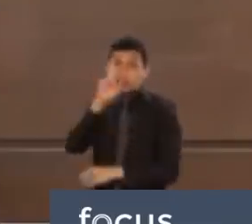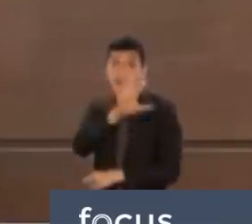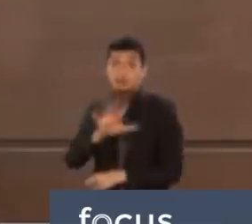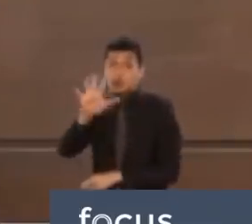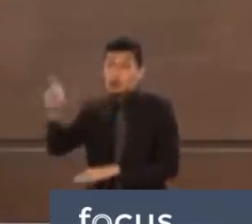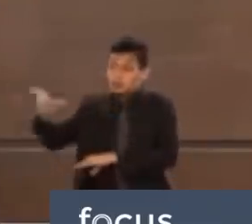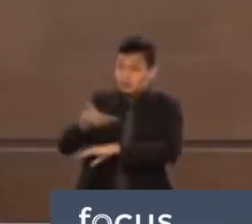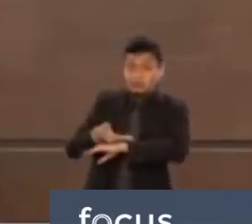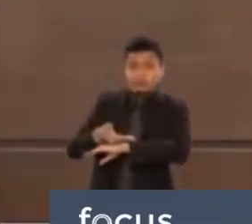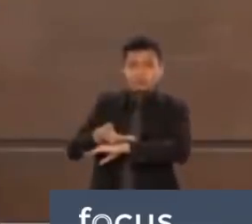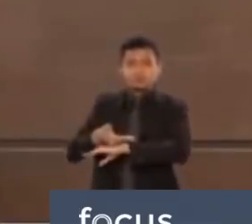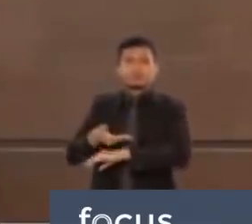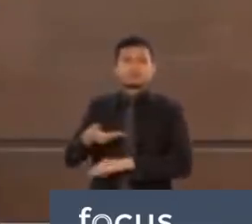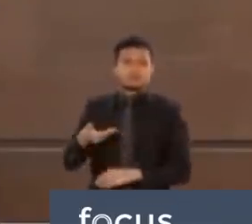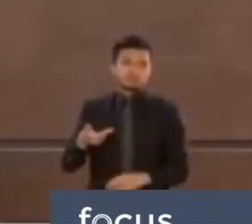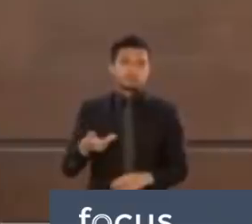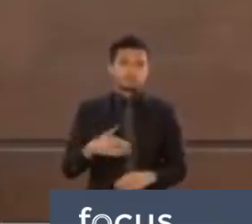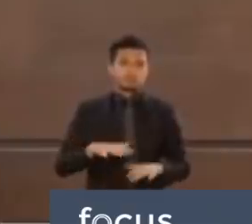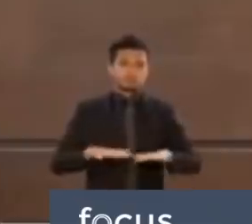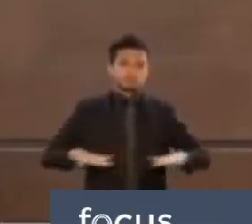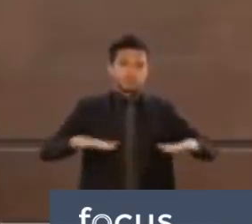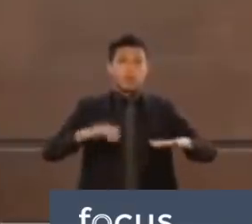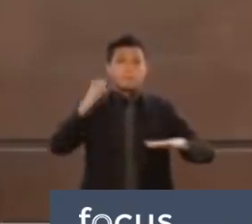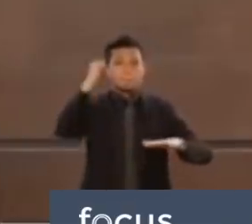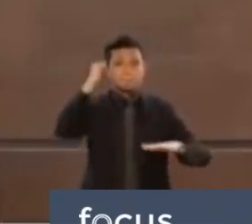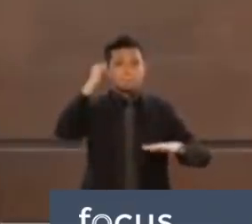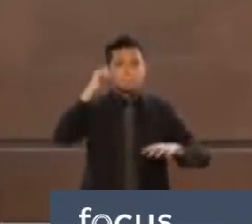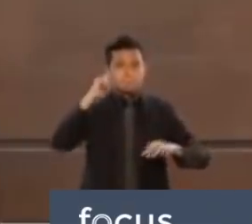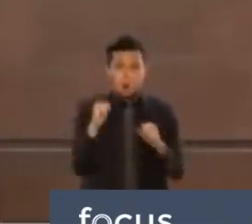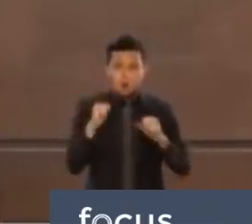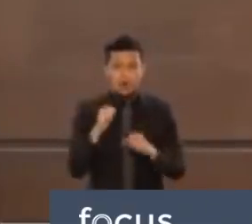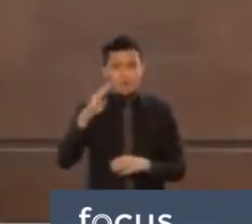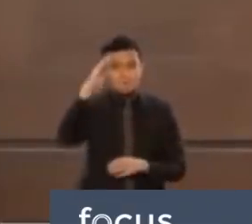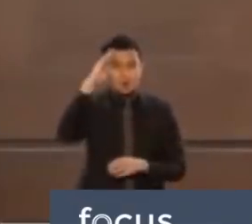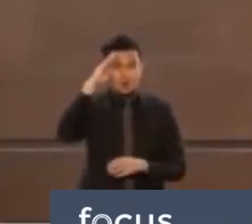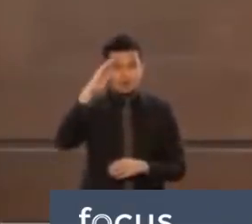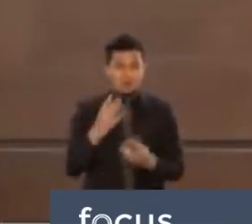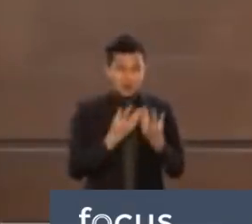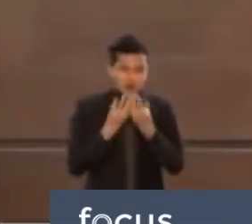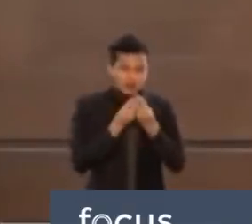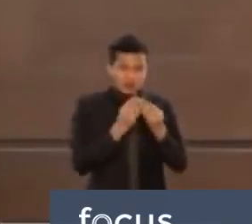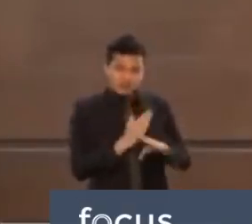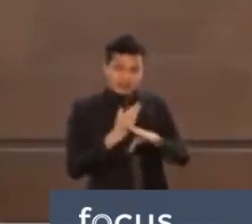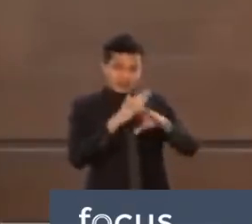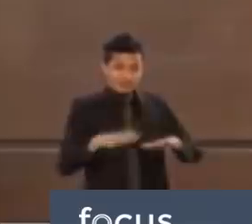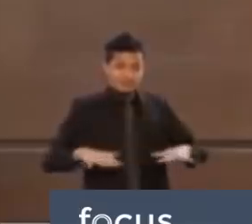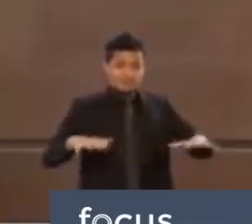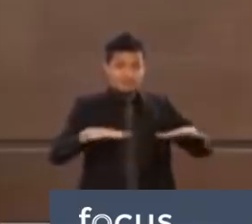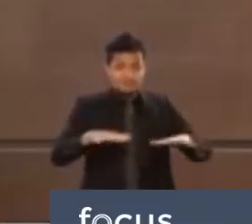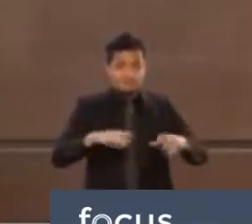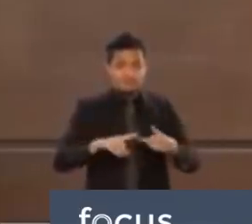la Comandancia de la Metropolitana de Bogotá, en el Consejo de Seguridad presidido por la Alcaldía